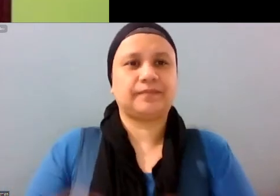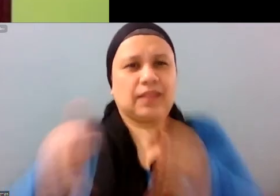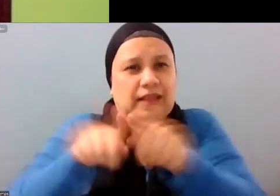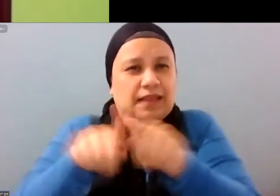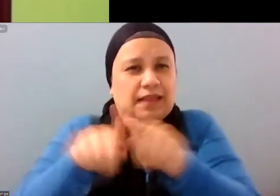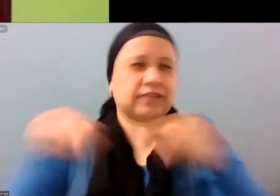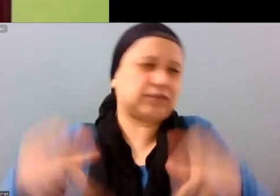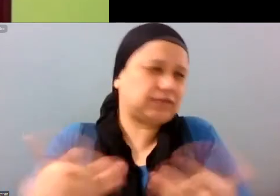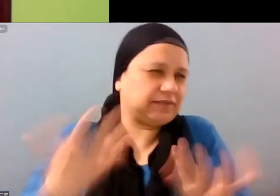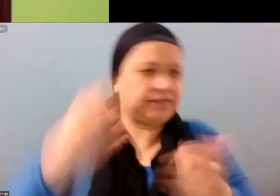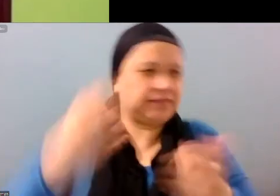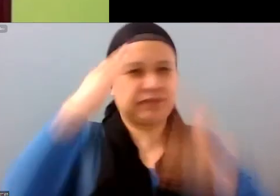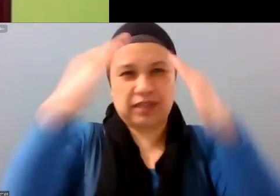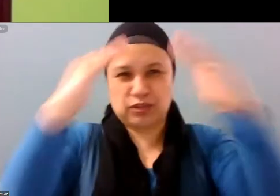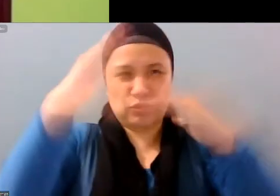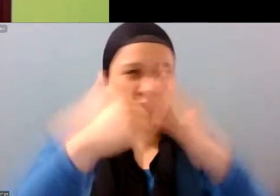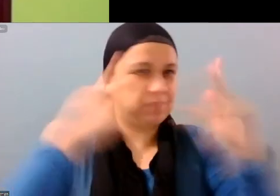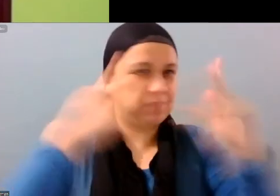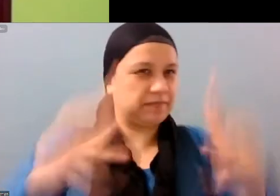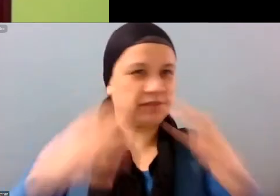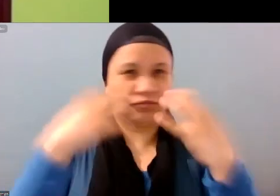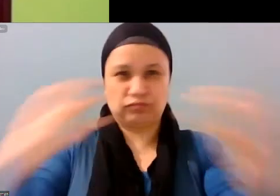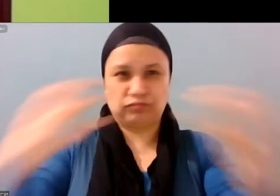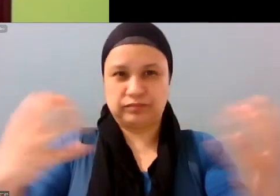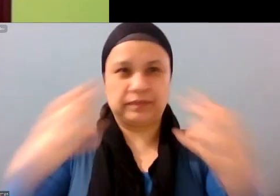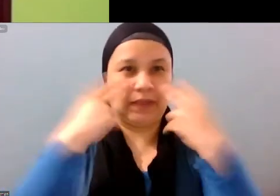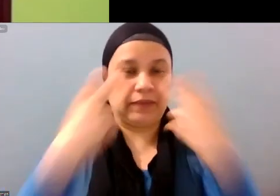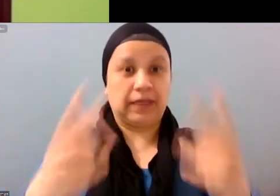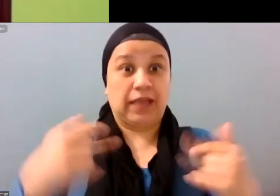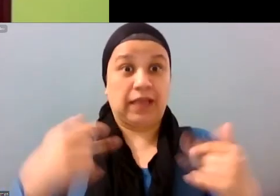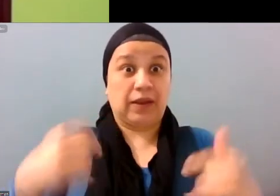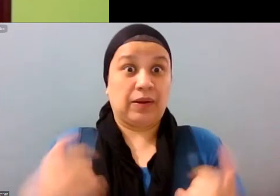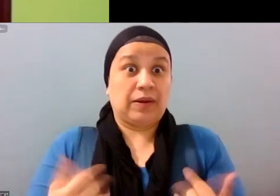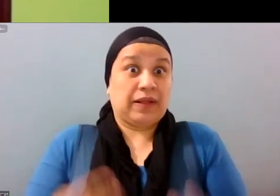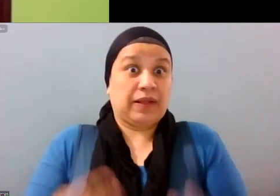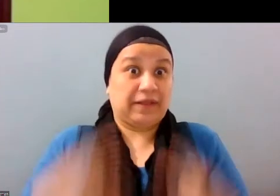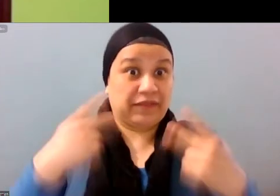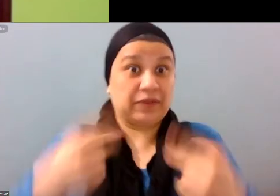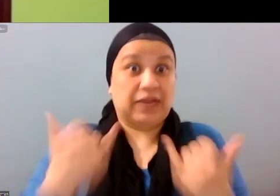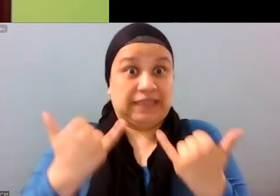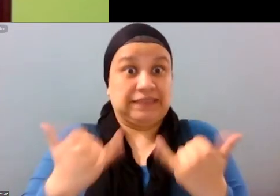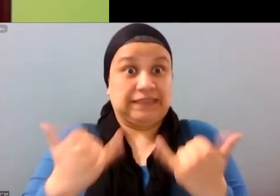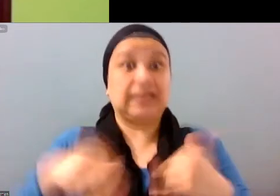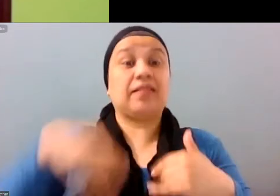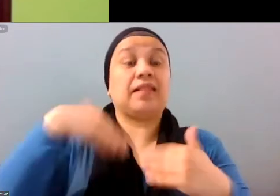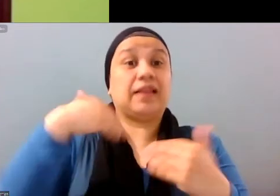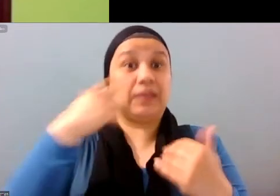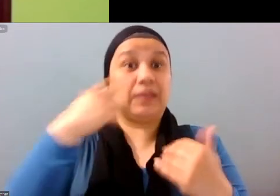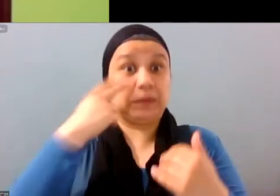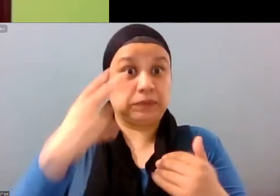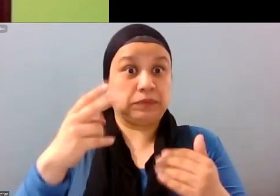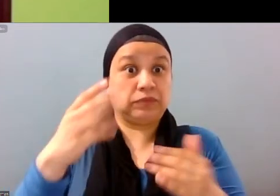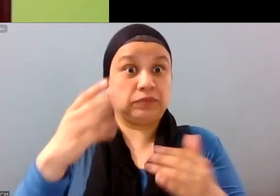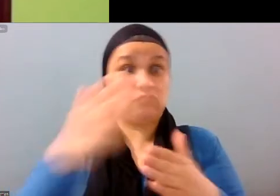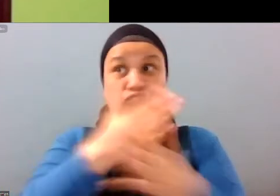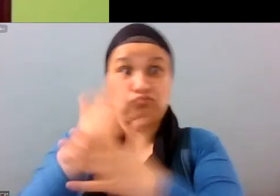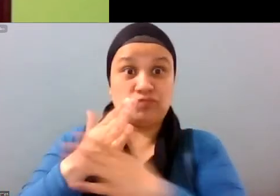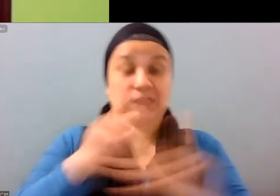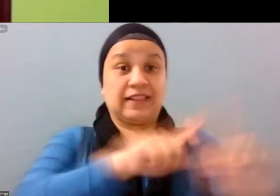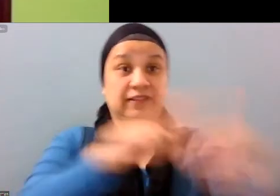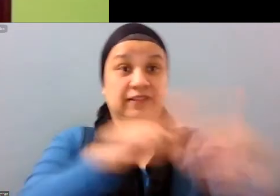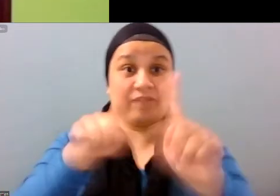general a todas las personas que nos siguen ahorita en vivo y a quienes nos van a acompañar a través de las diferentes plataformas